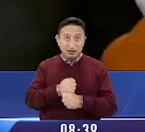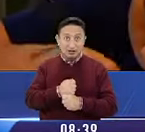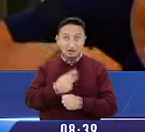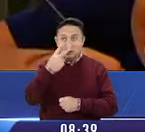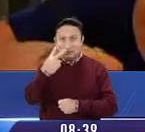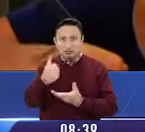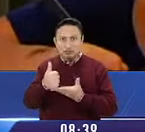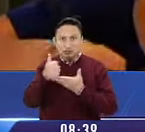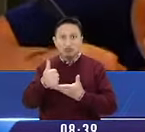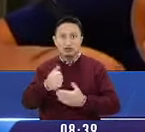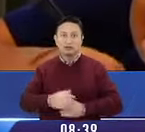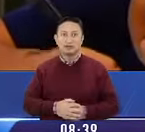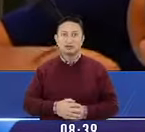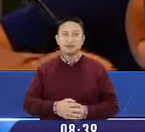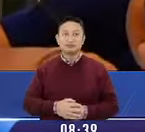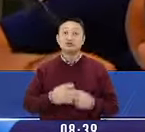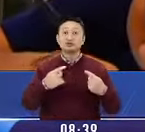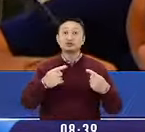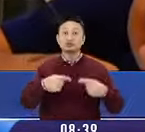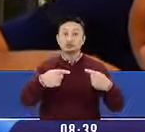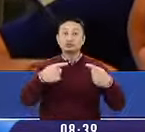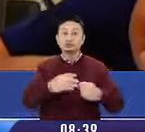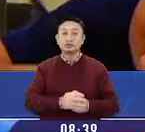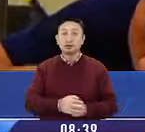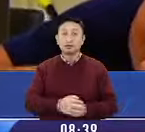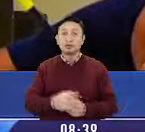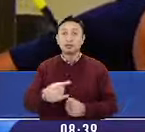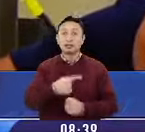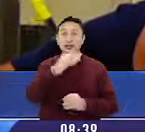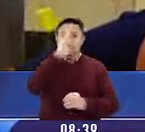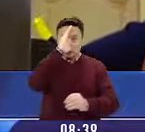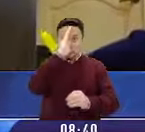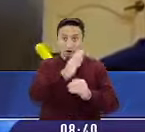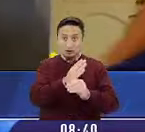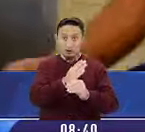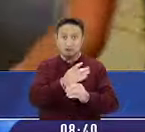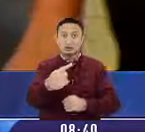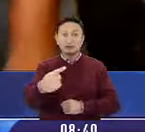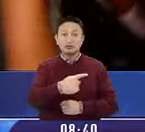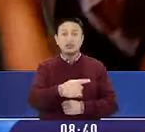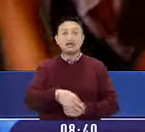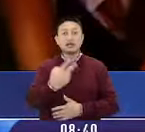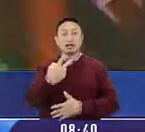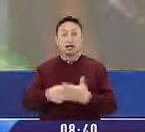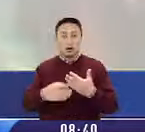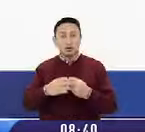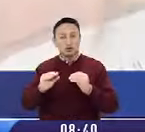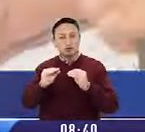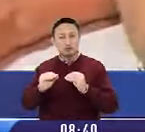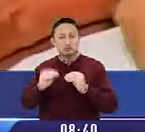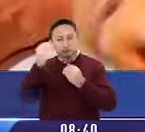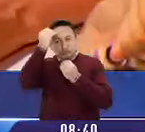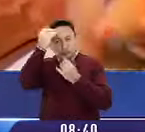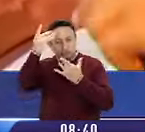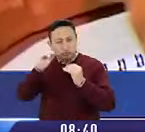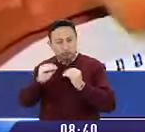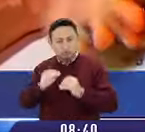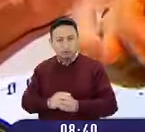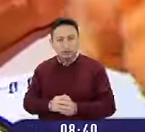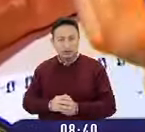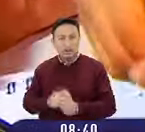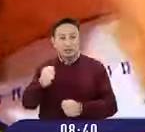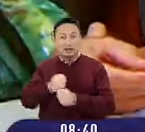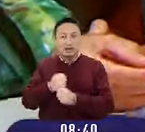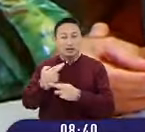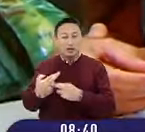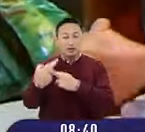ayudan. En su día a día, su principal objetivo es inculcarles valores. Que cuando trabajen sean responsables, no